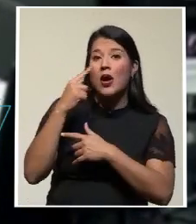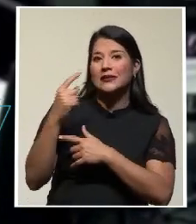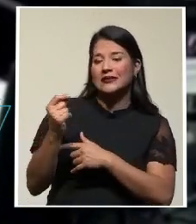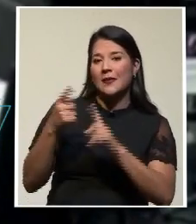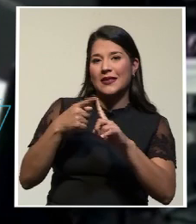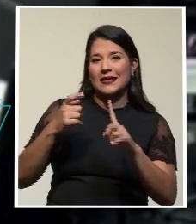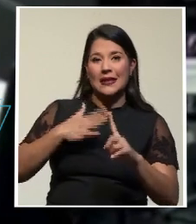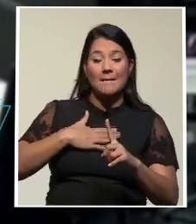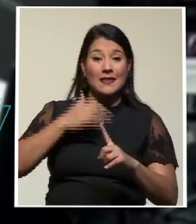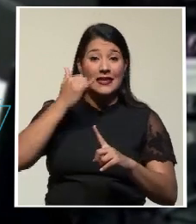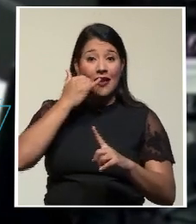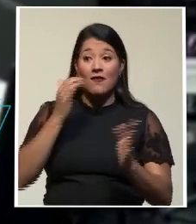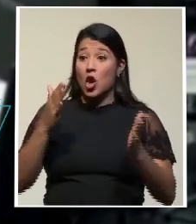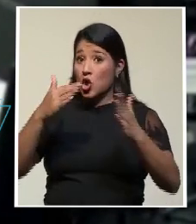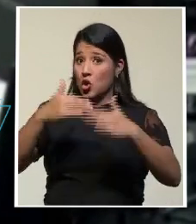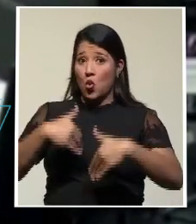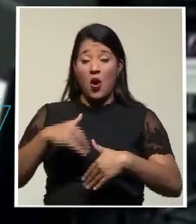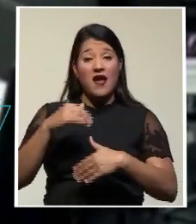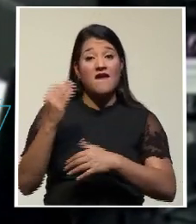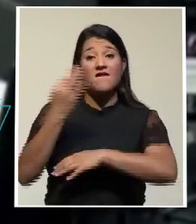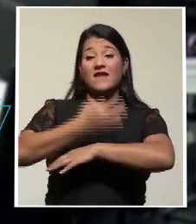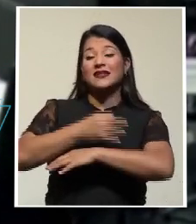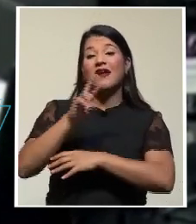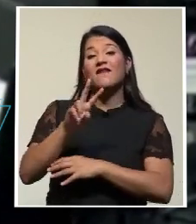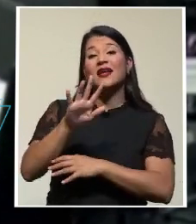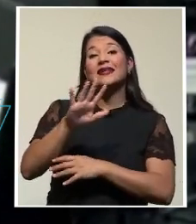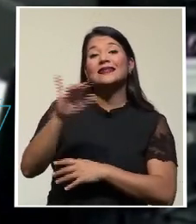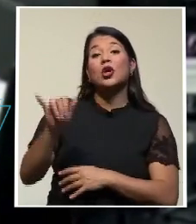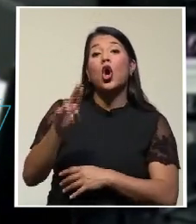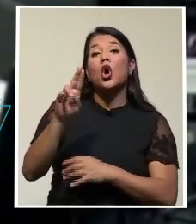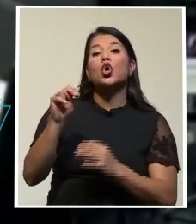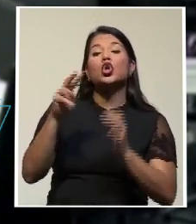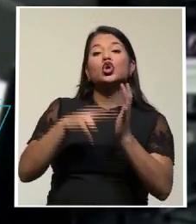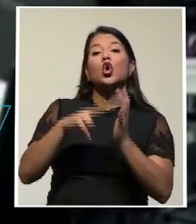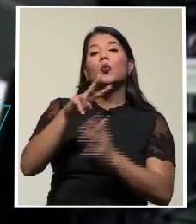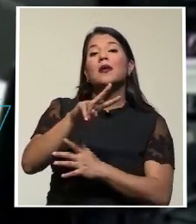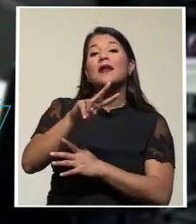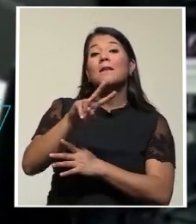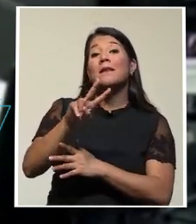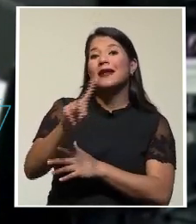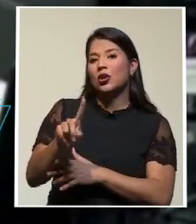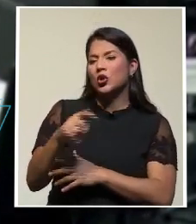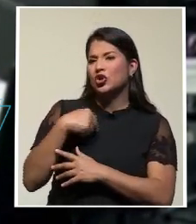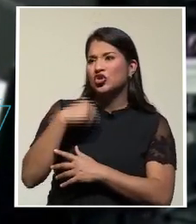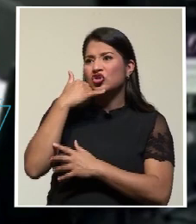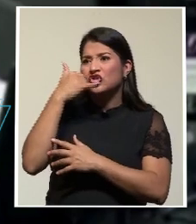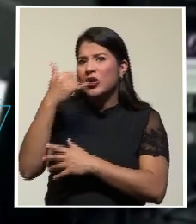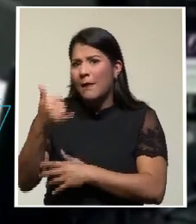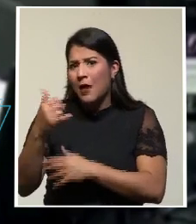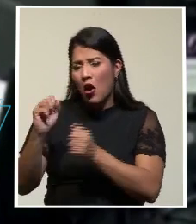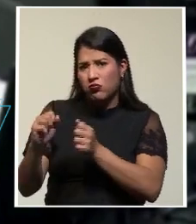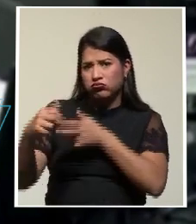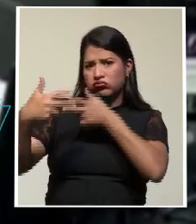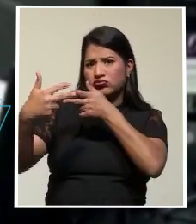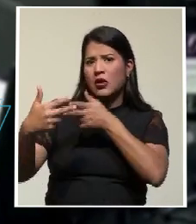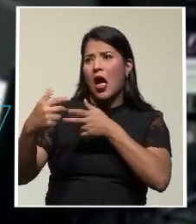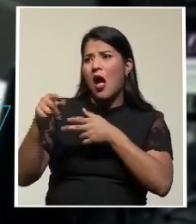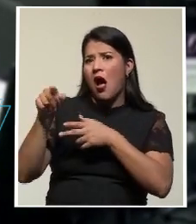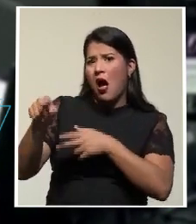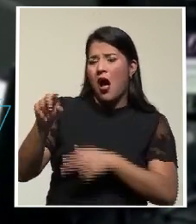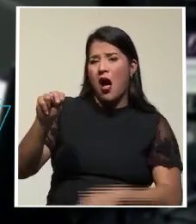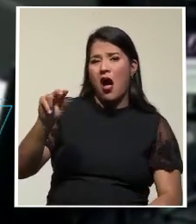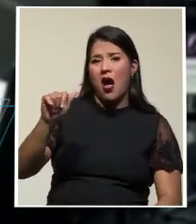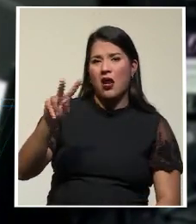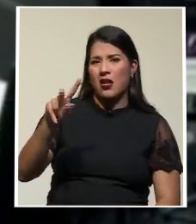no existe en fecha 25 de junio de 2021 registro de llamadas o videollamadas hacia el derecho telefónico de la señora Navas